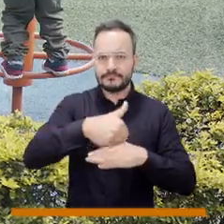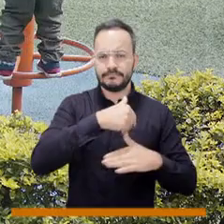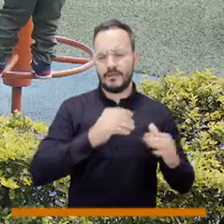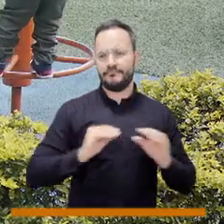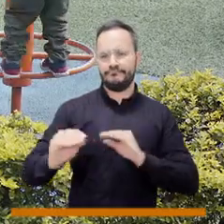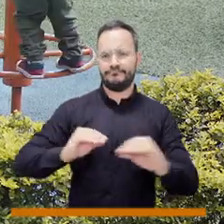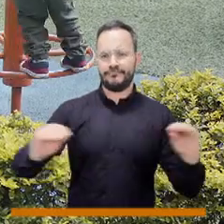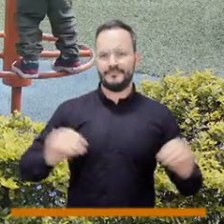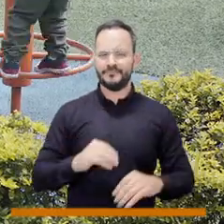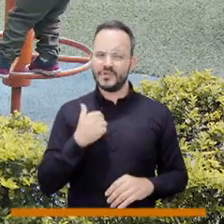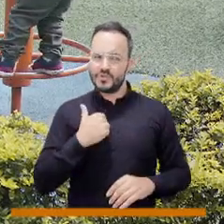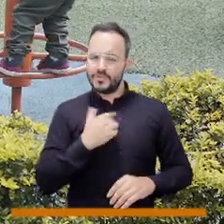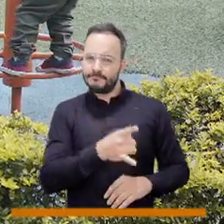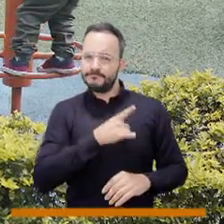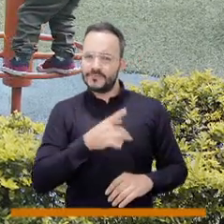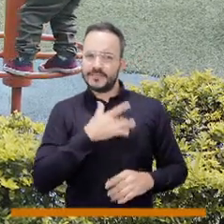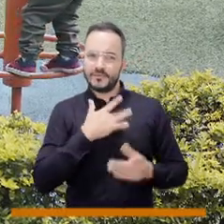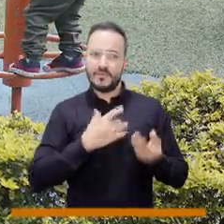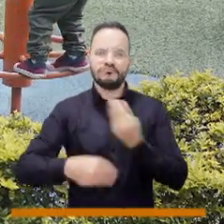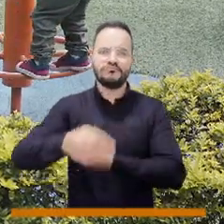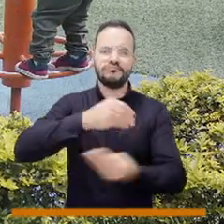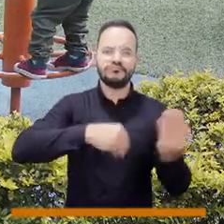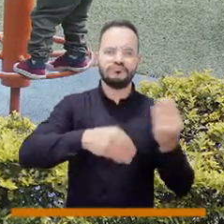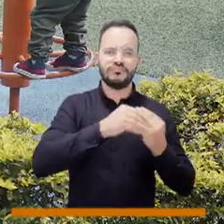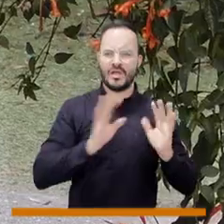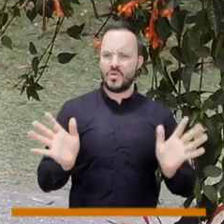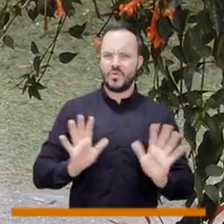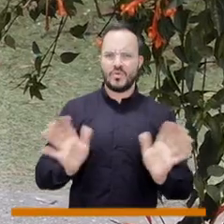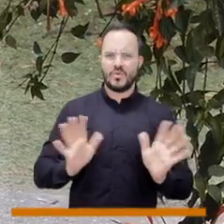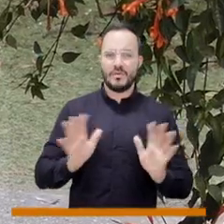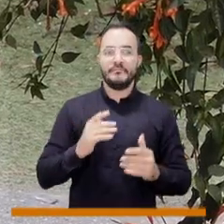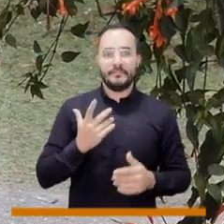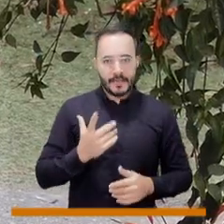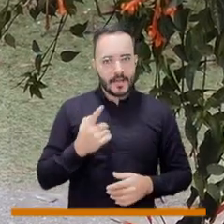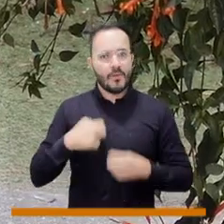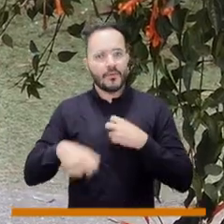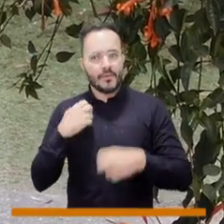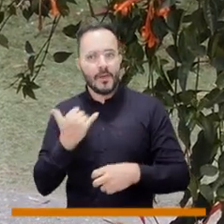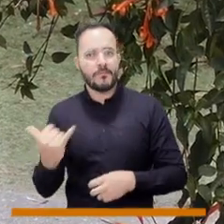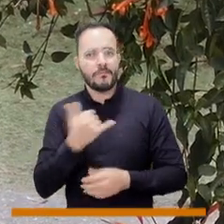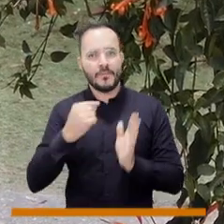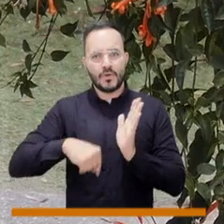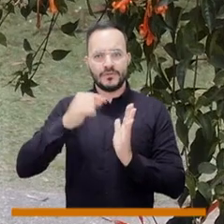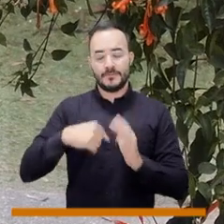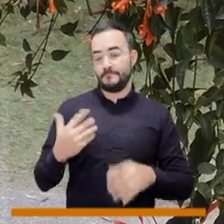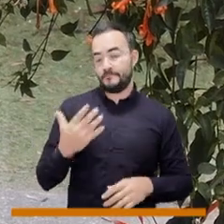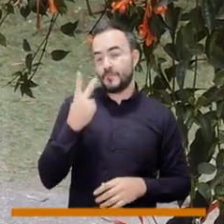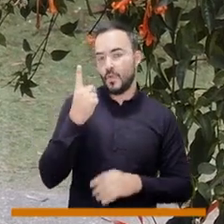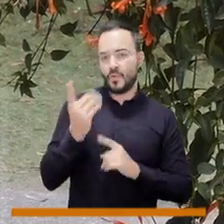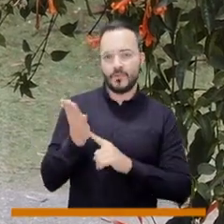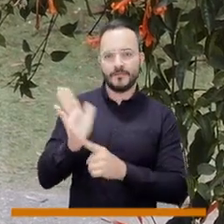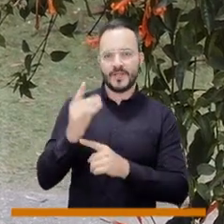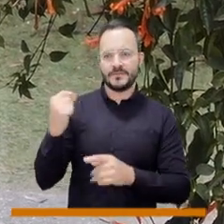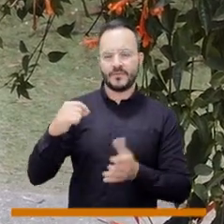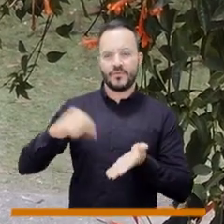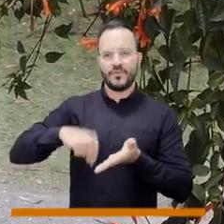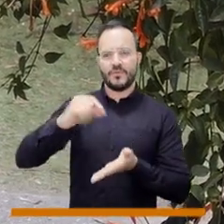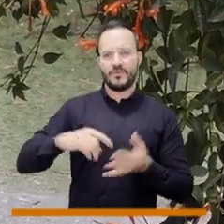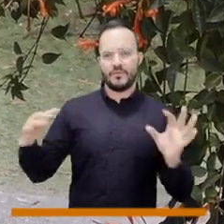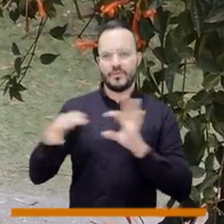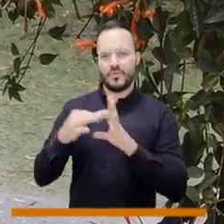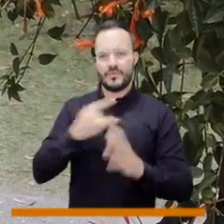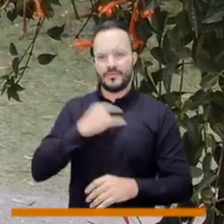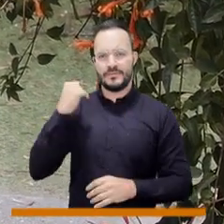hay. Lo que siento yo es que no han querido hacer los traslados, pero mientras tanto hay contratos muy polémicos, como por ejemplo el que firmaron con